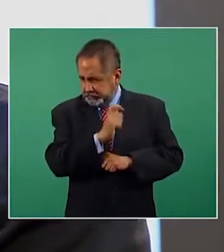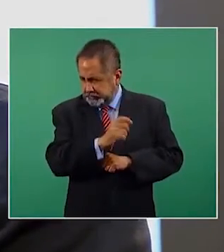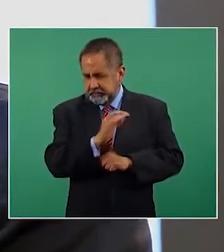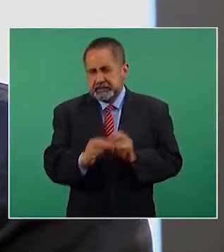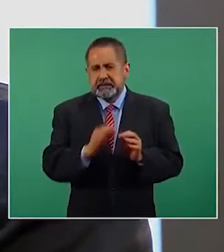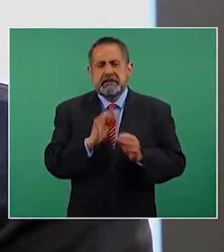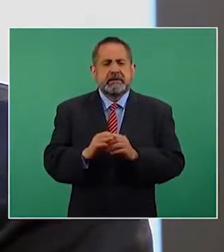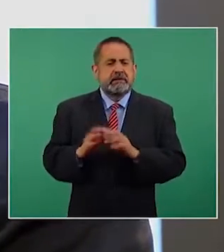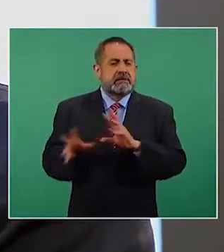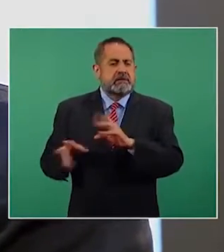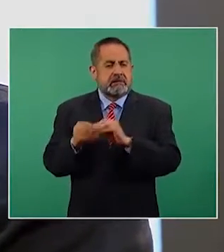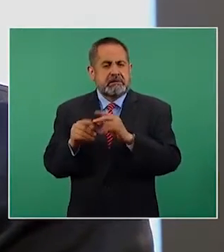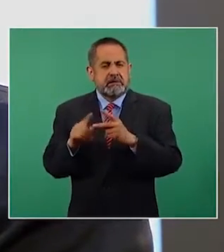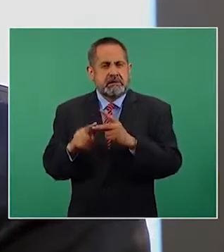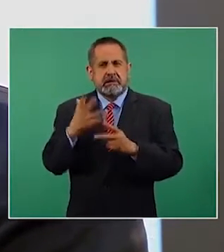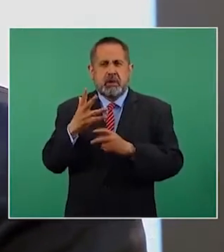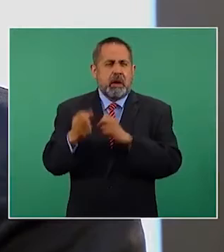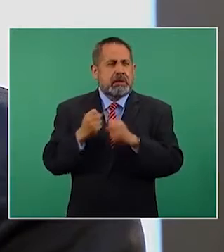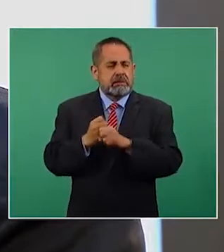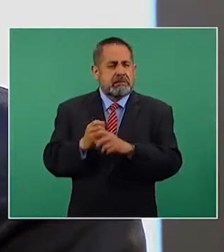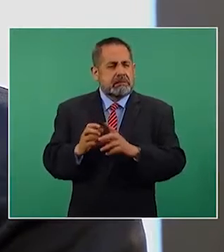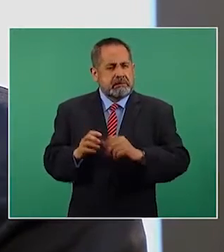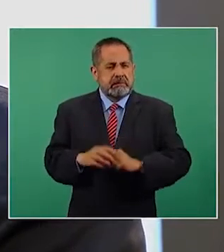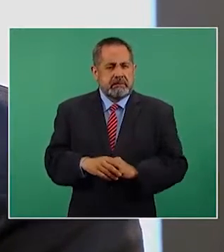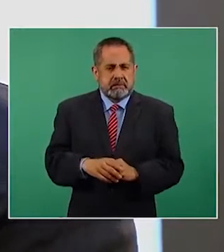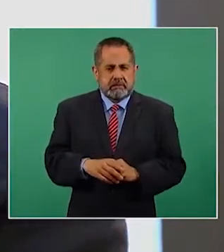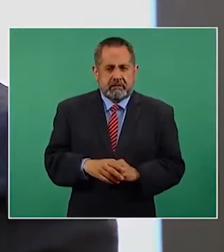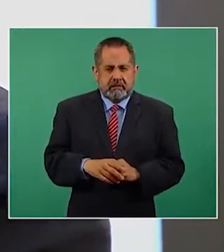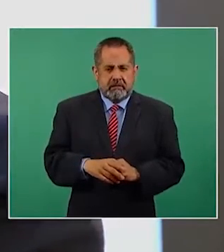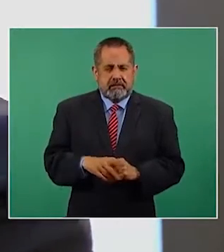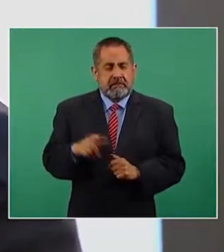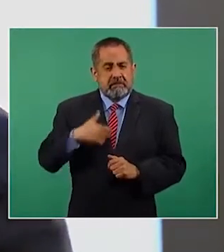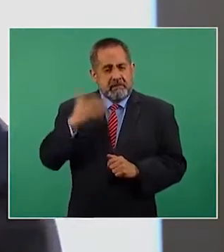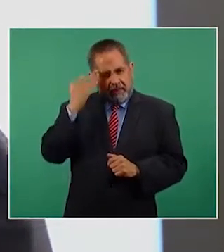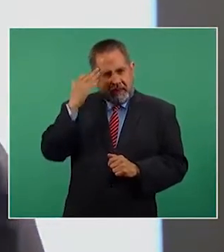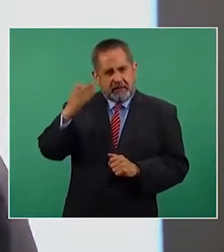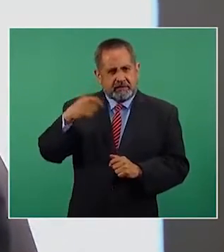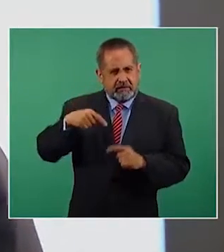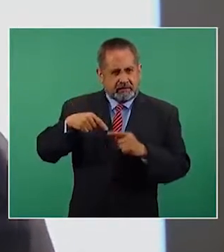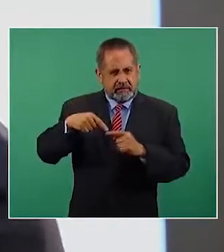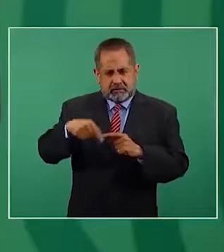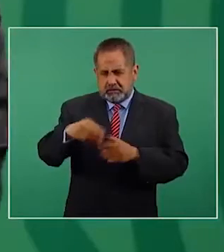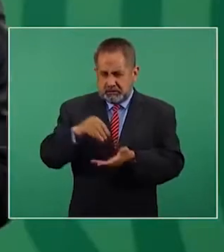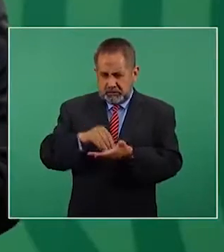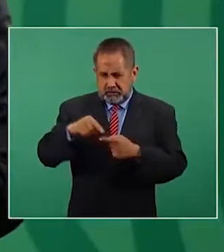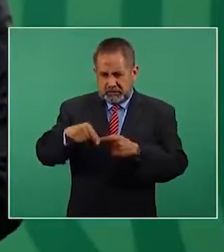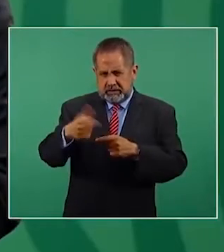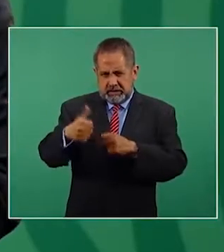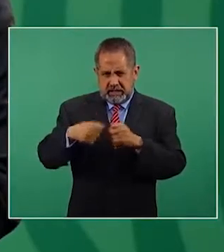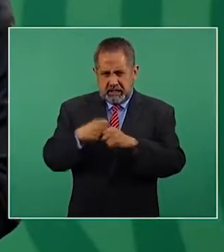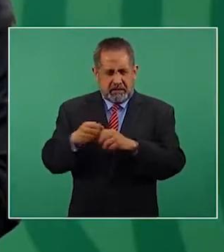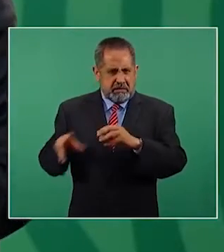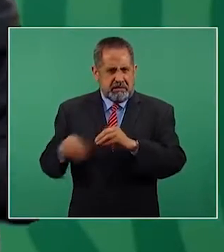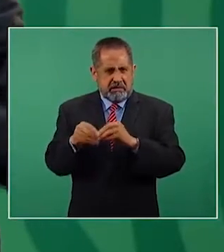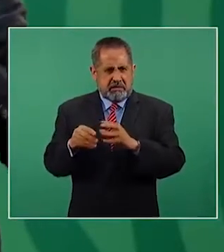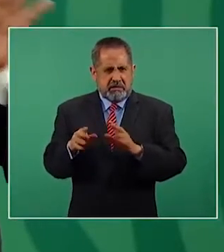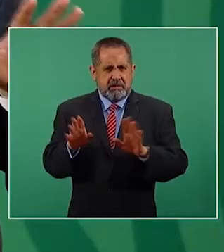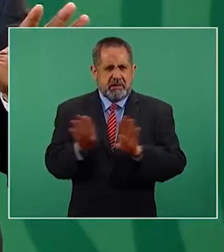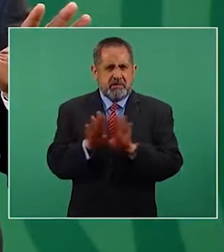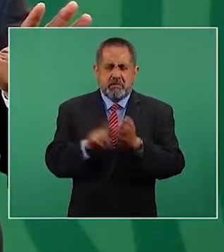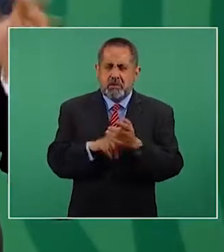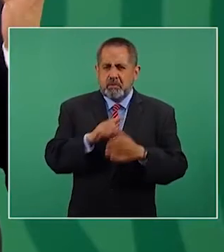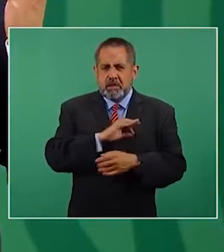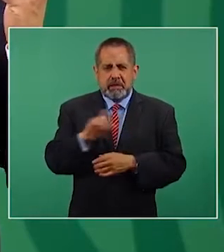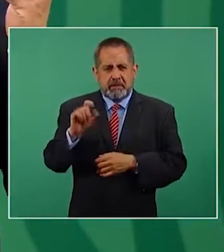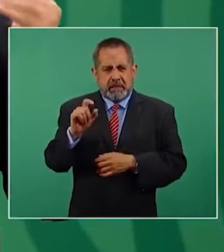como cinco. Y el tiempo que voy a estar acá, ya va a ser como